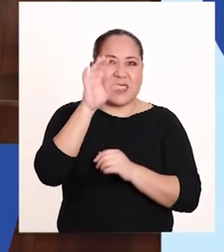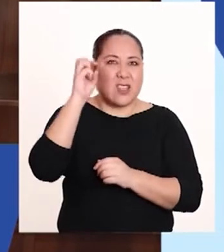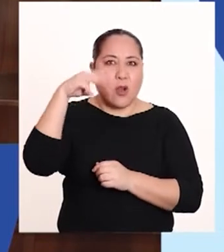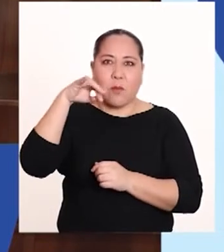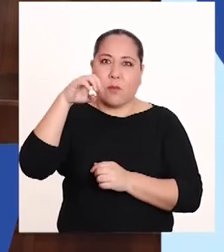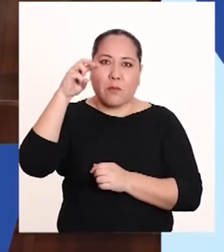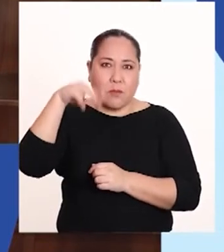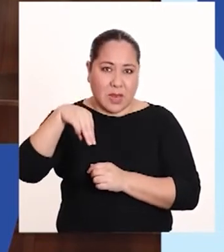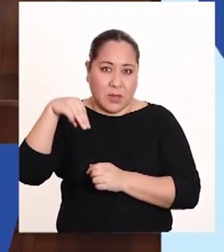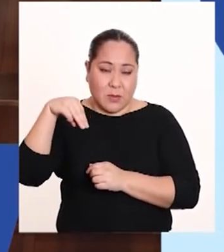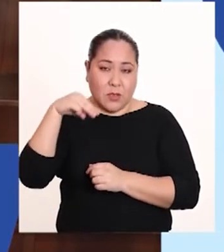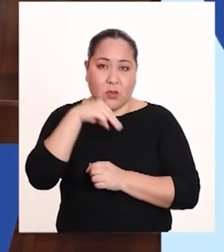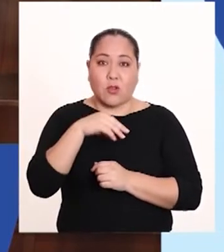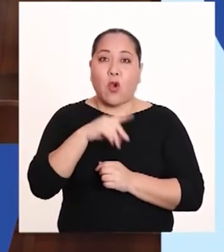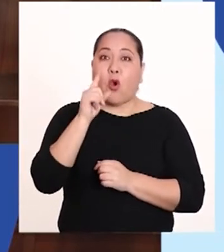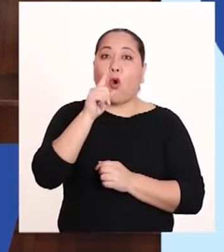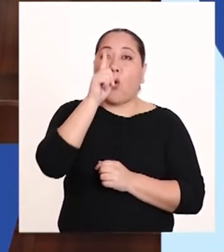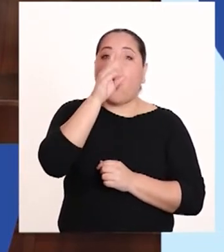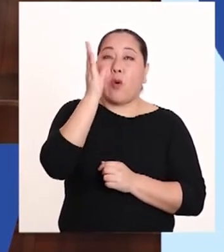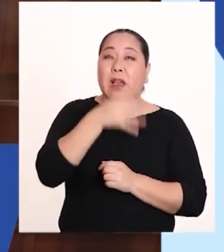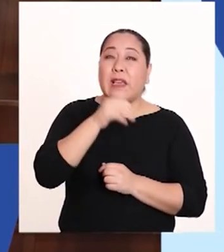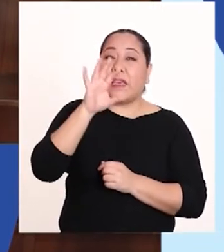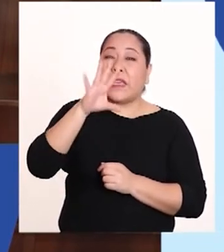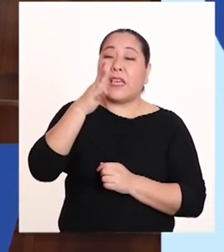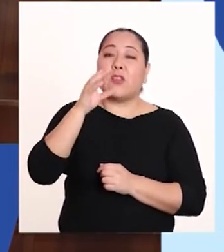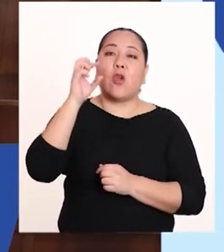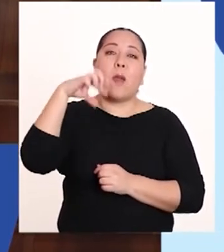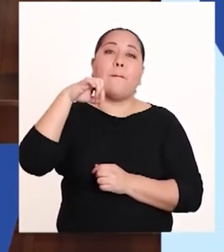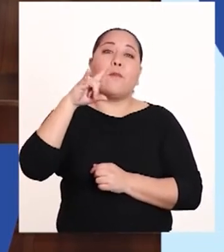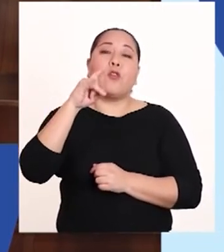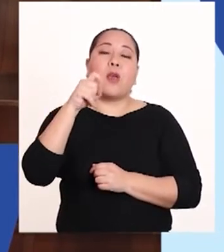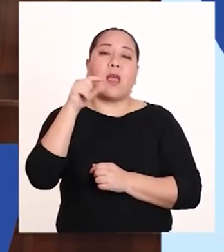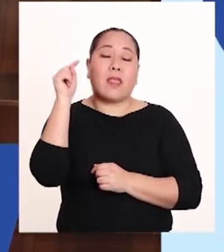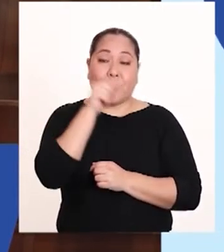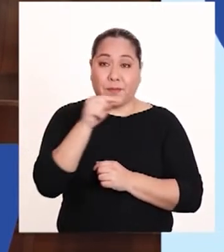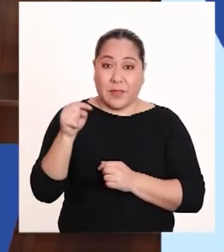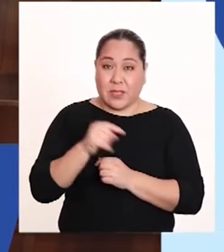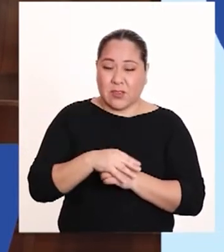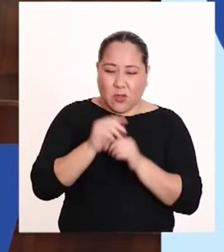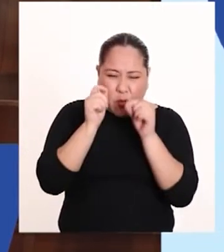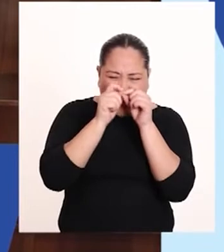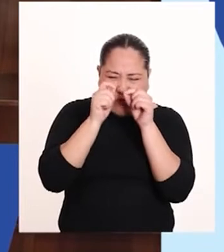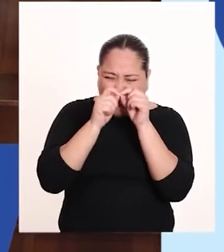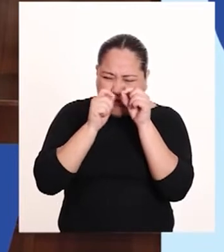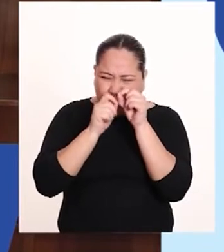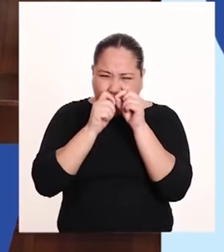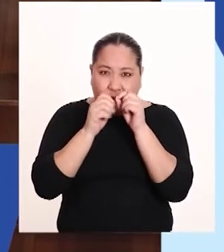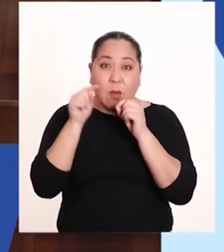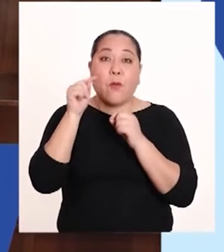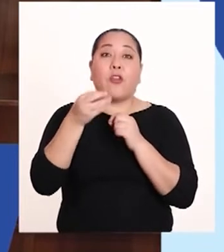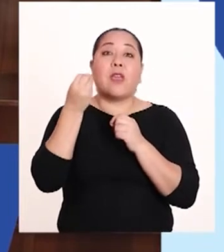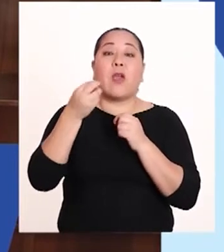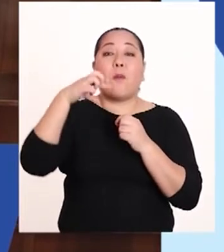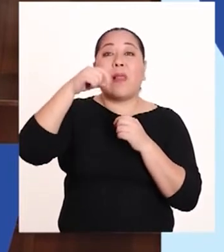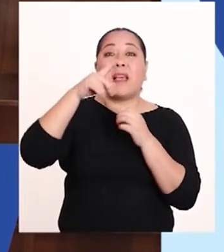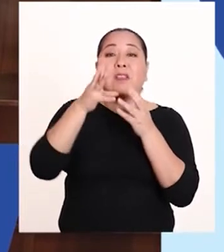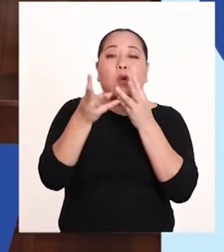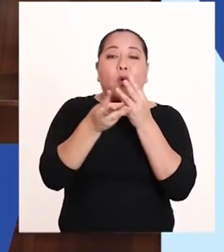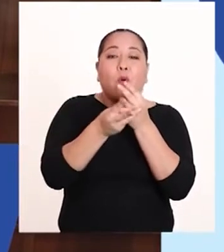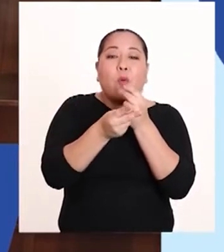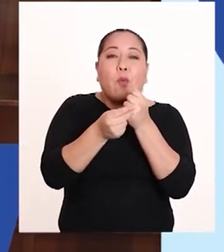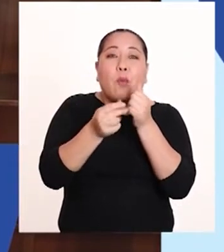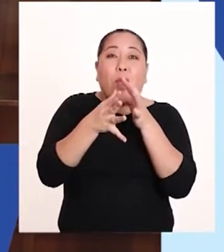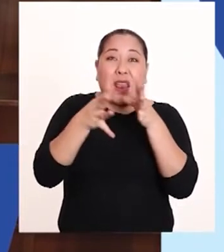a 5 milímetros o un quinto de pulgada. Son partículas que provienen de la degradación de